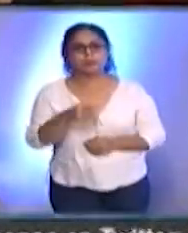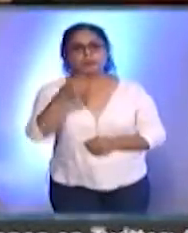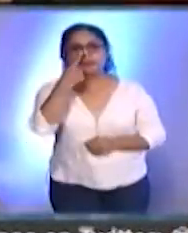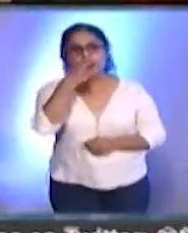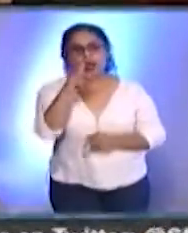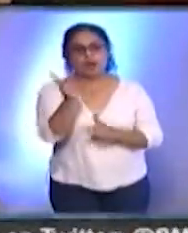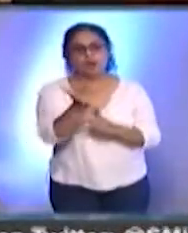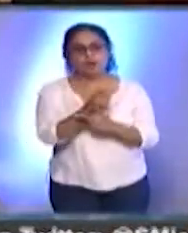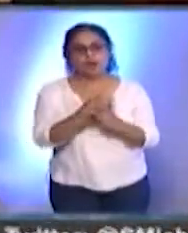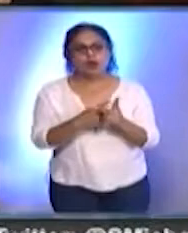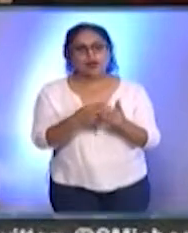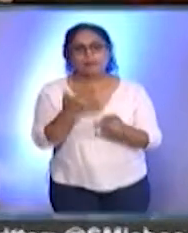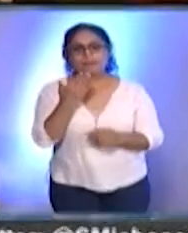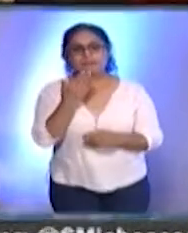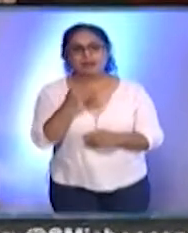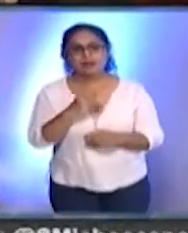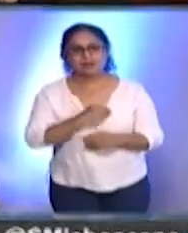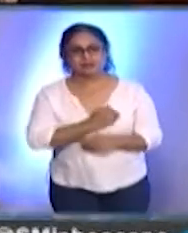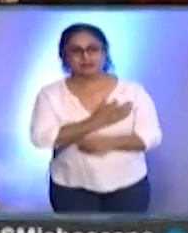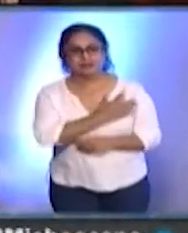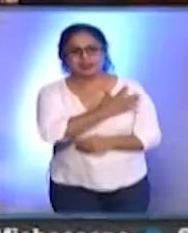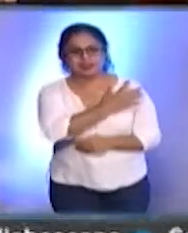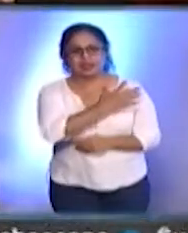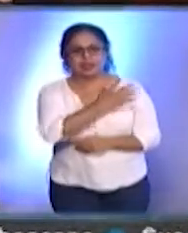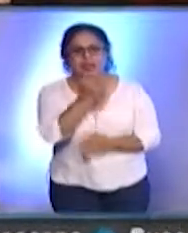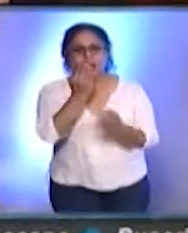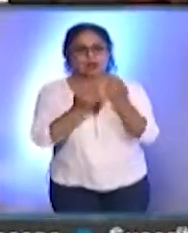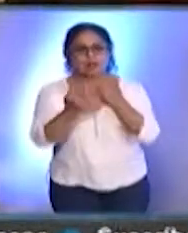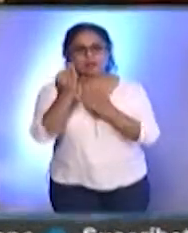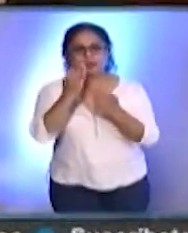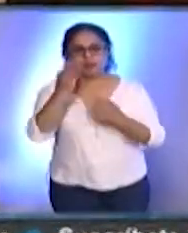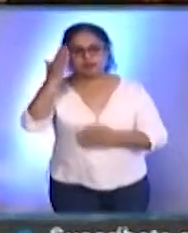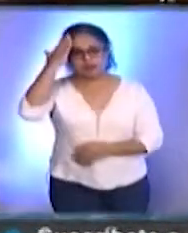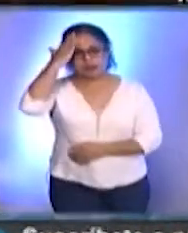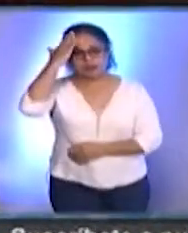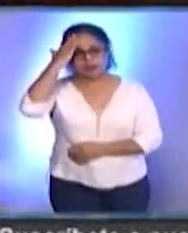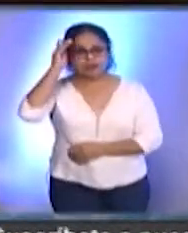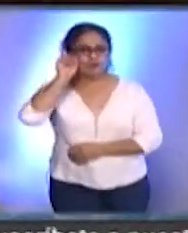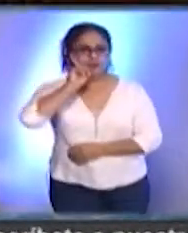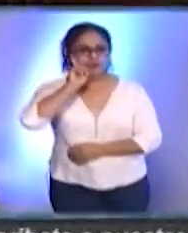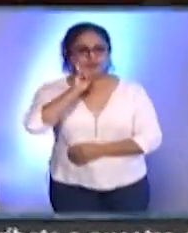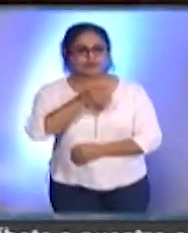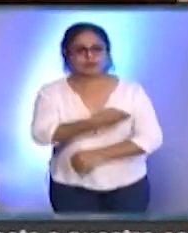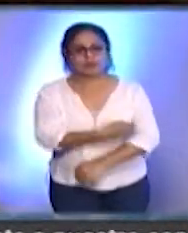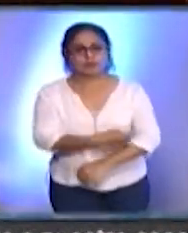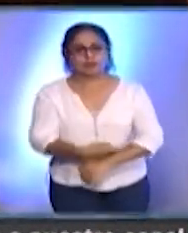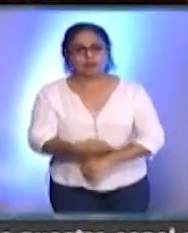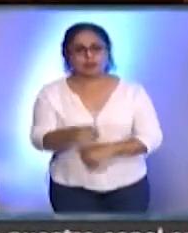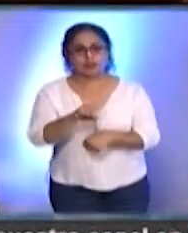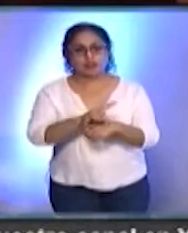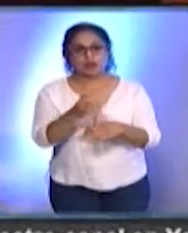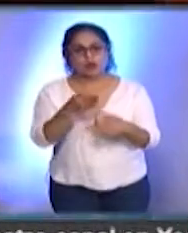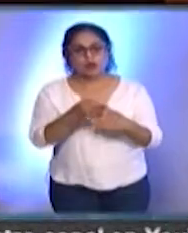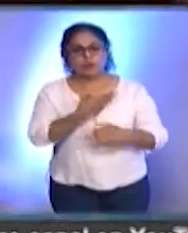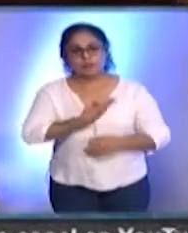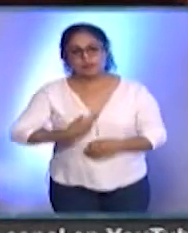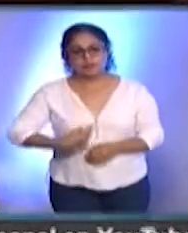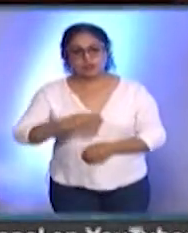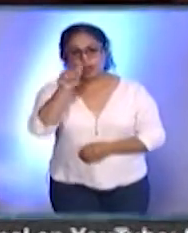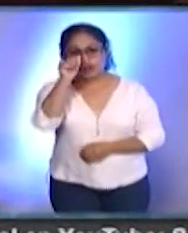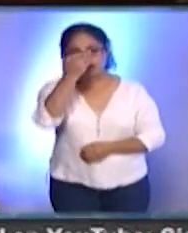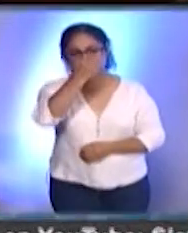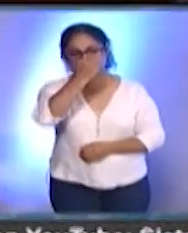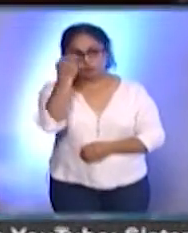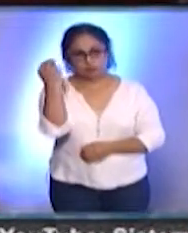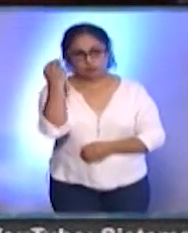programa Bienestar Alimentario para Madres Jefas de Familia del municipio de Morelia, este día el presidente Alfonso Martínez